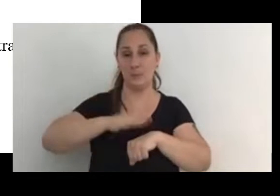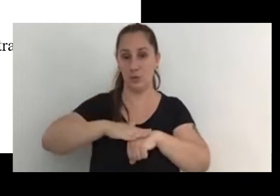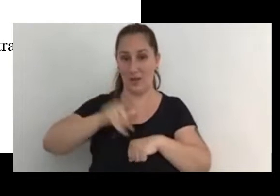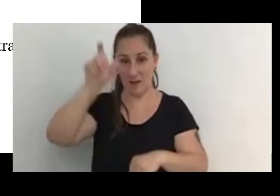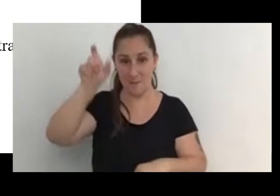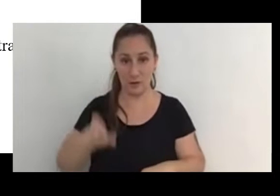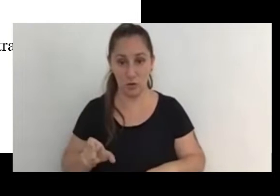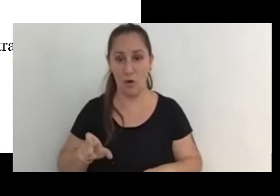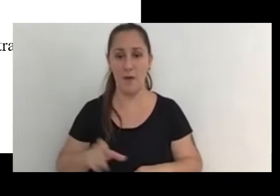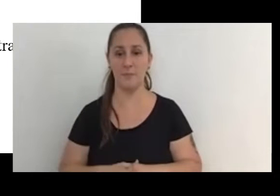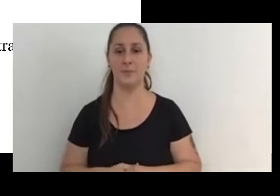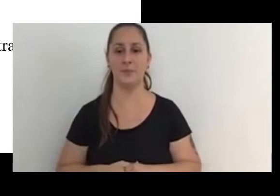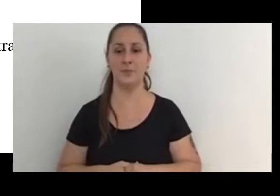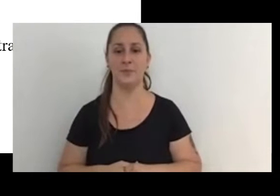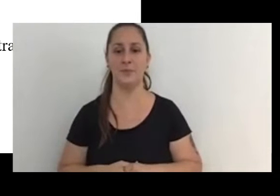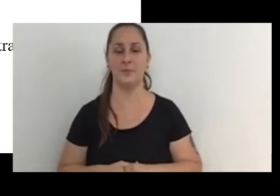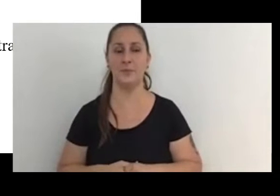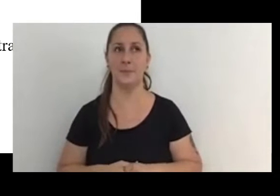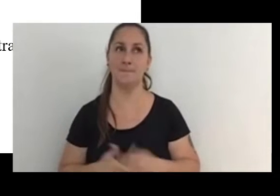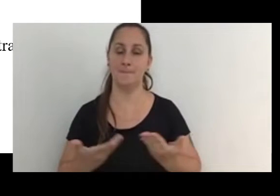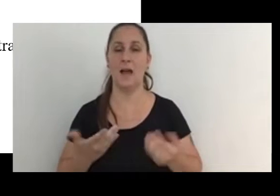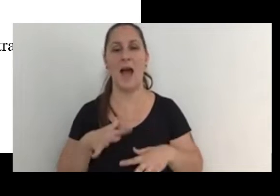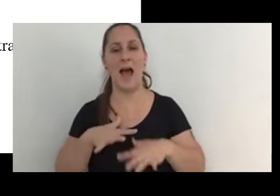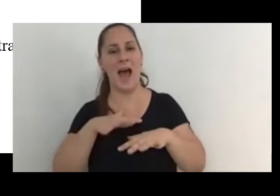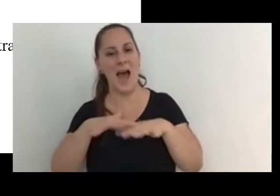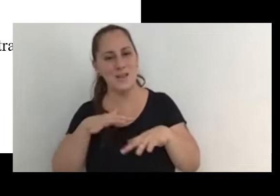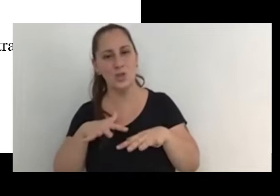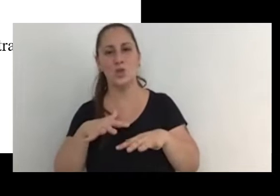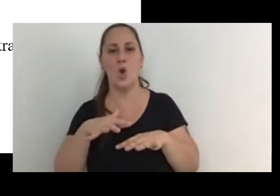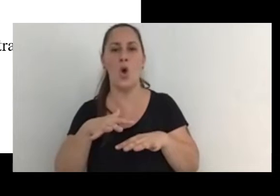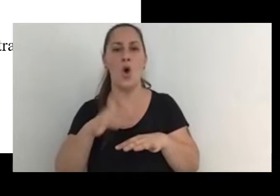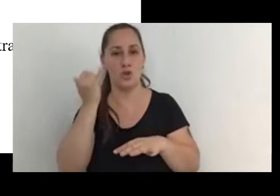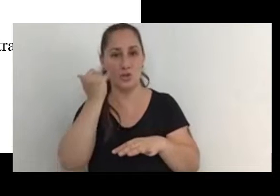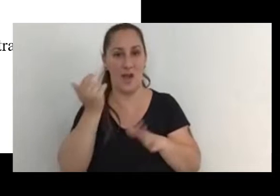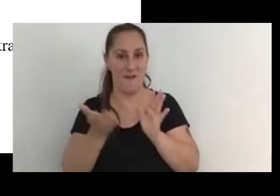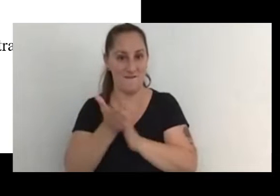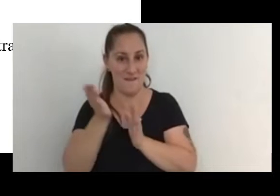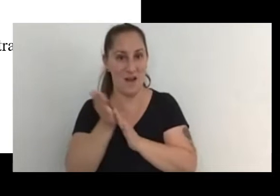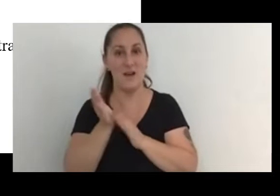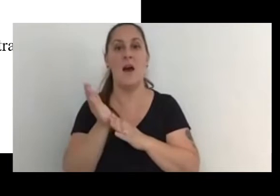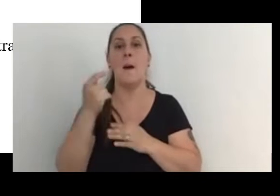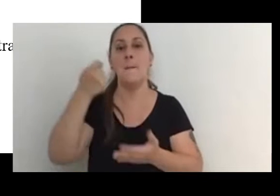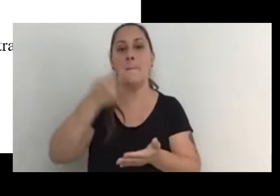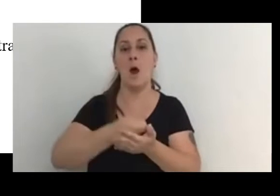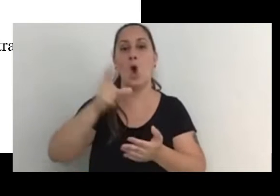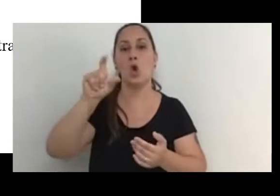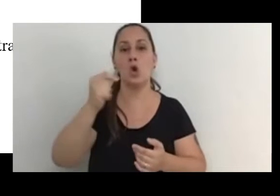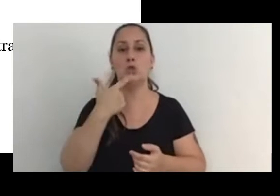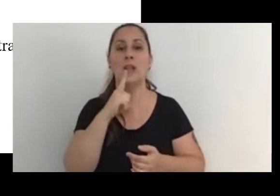ante, digamos, una acción ya bajo ejecución, el pago de costas y gastos